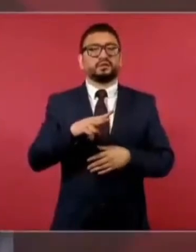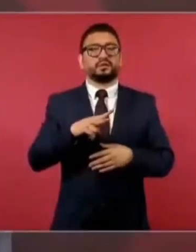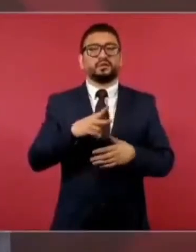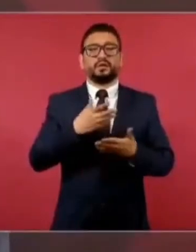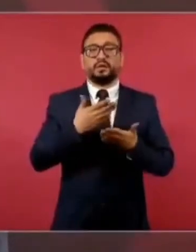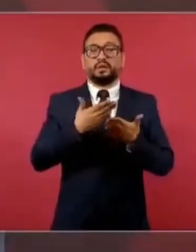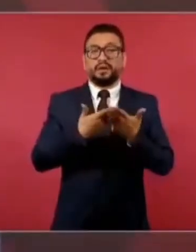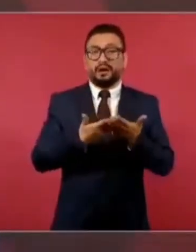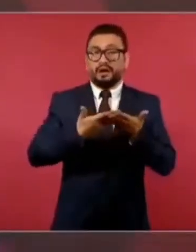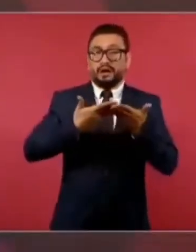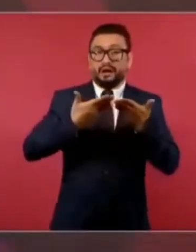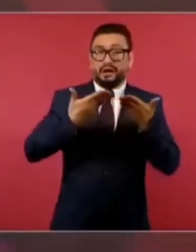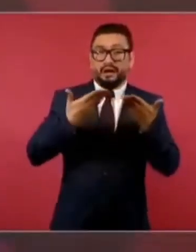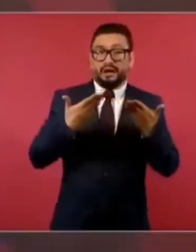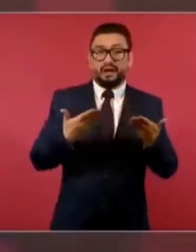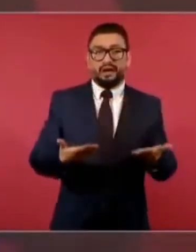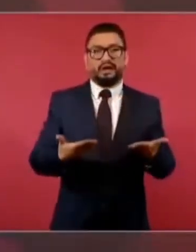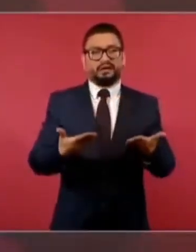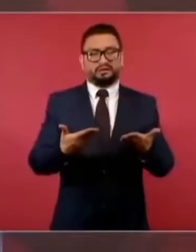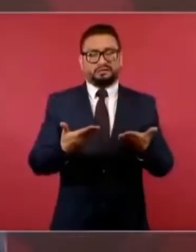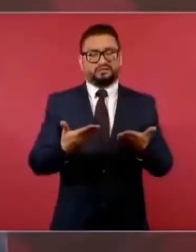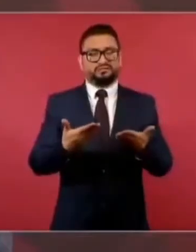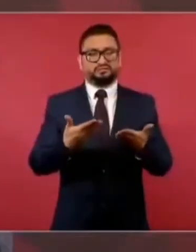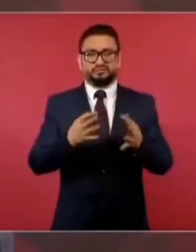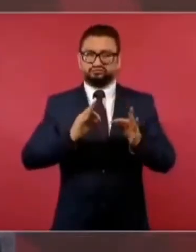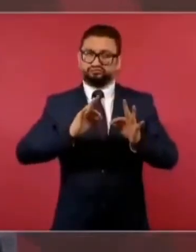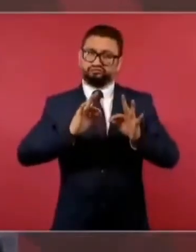inmejorable en el mundo,